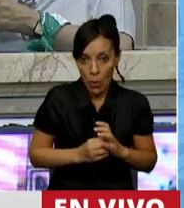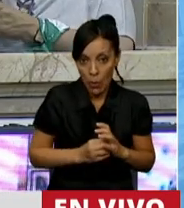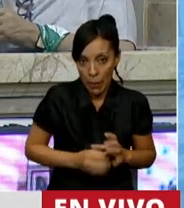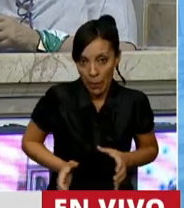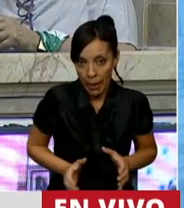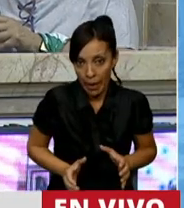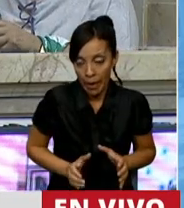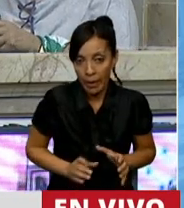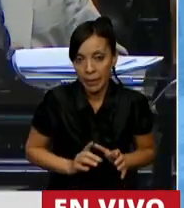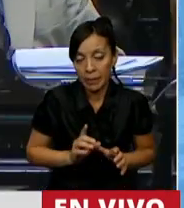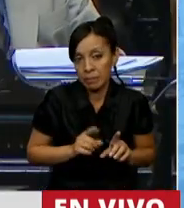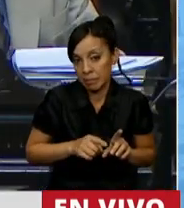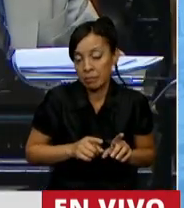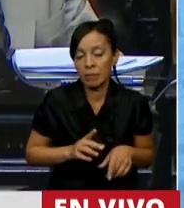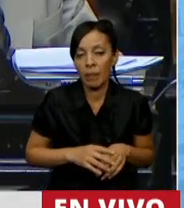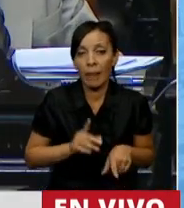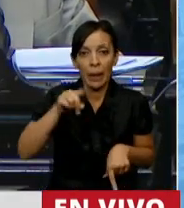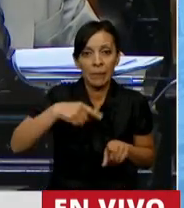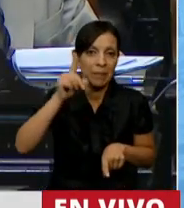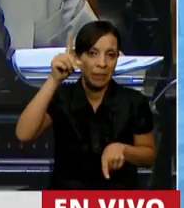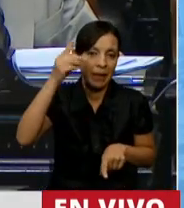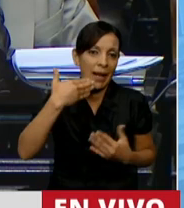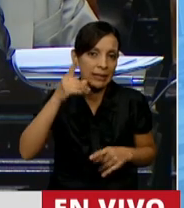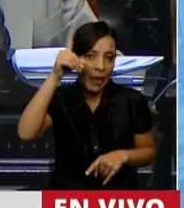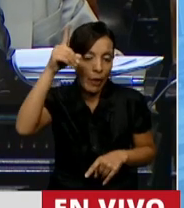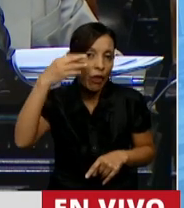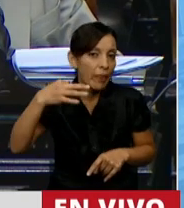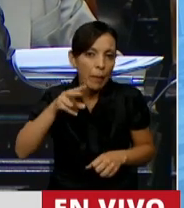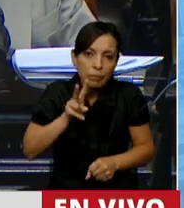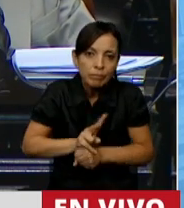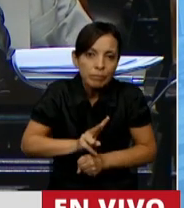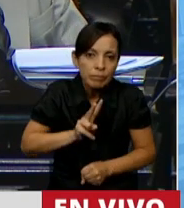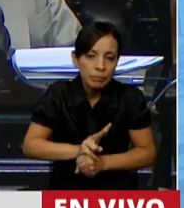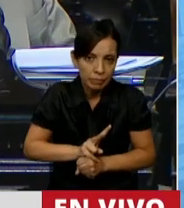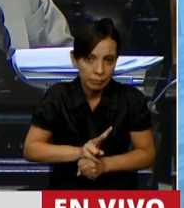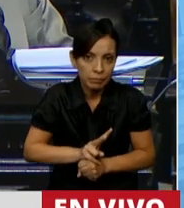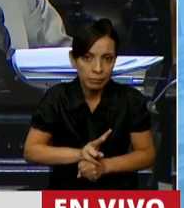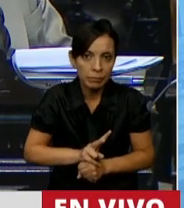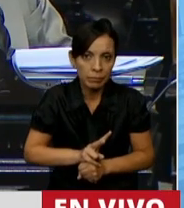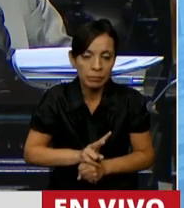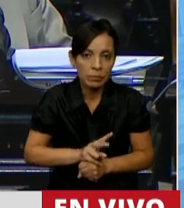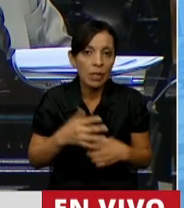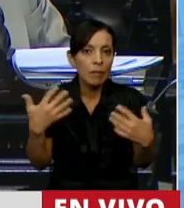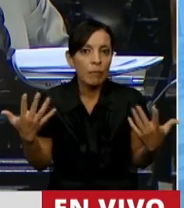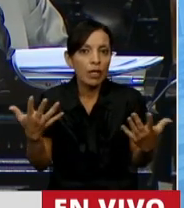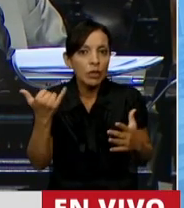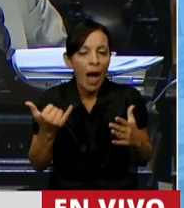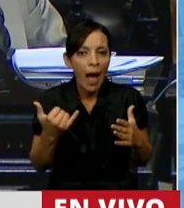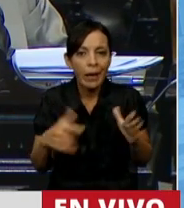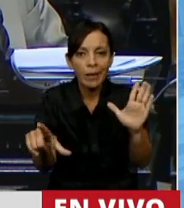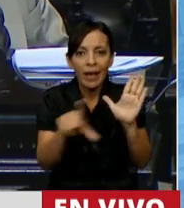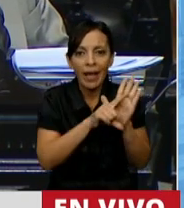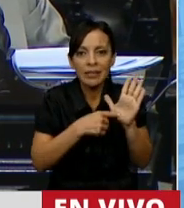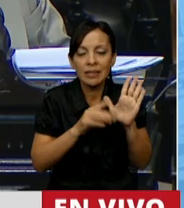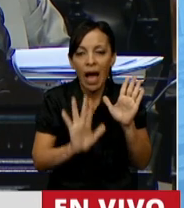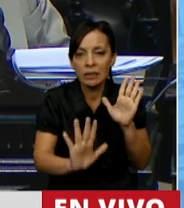de Dios, esa criatura tiene que ser protegida. Por eso tenemos el ordenamiento jurídico que